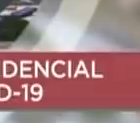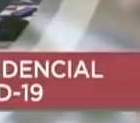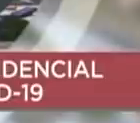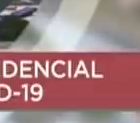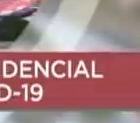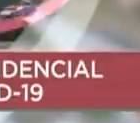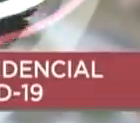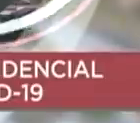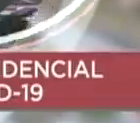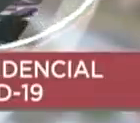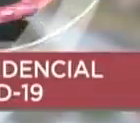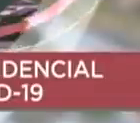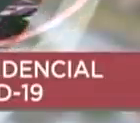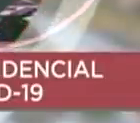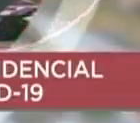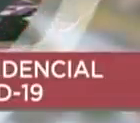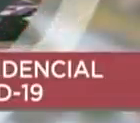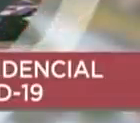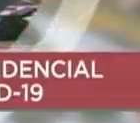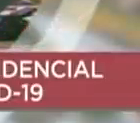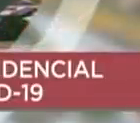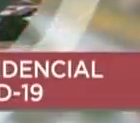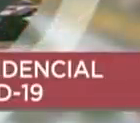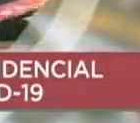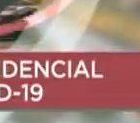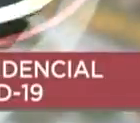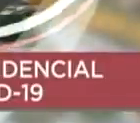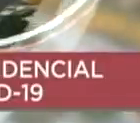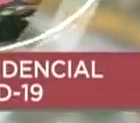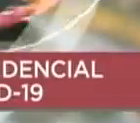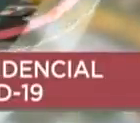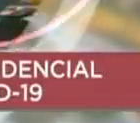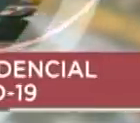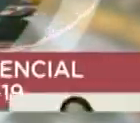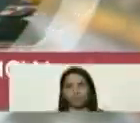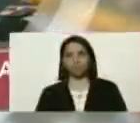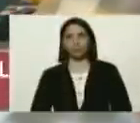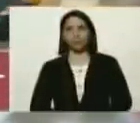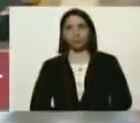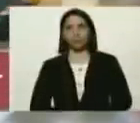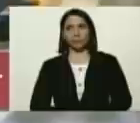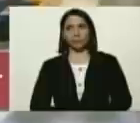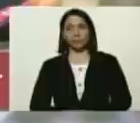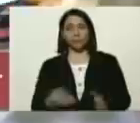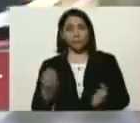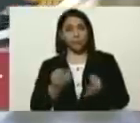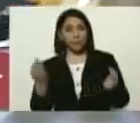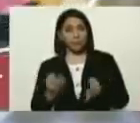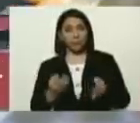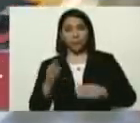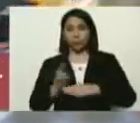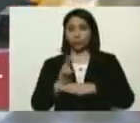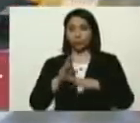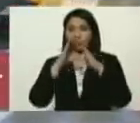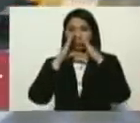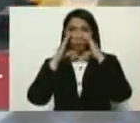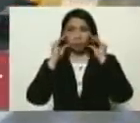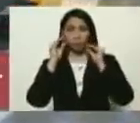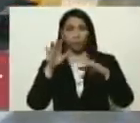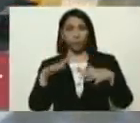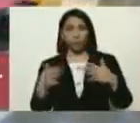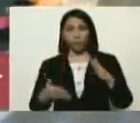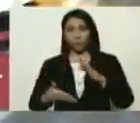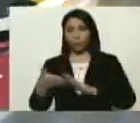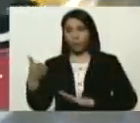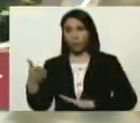Igualmente, han, bueno, tomado medidas especiales, siempre el uso de la mascarilla. El uso de la mascarilla cuando salimos